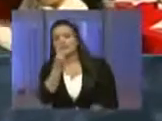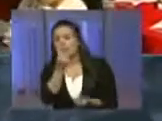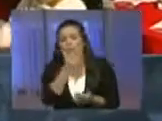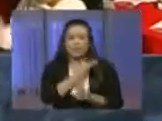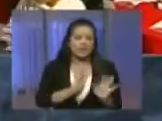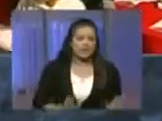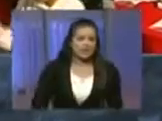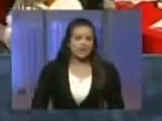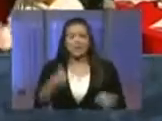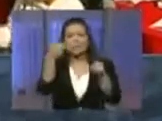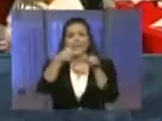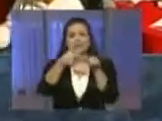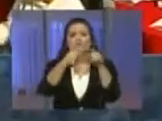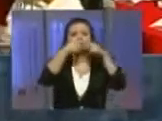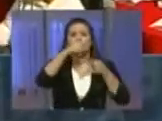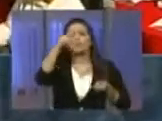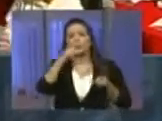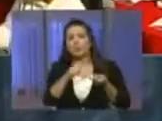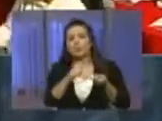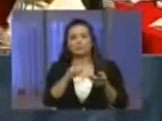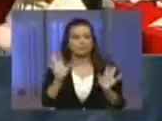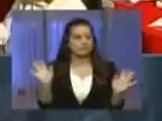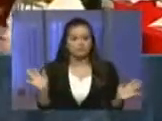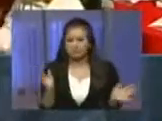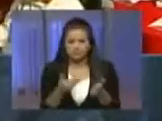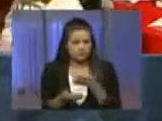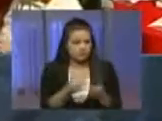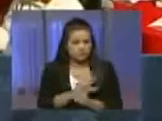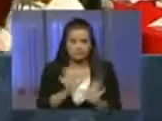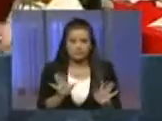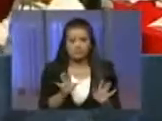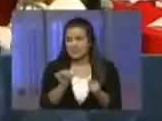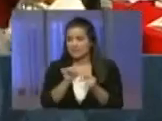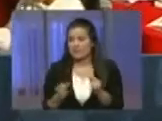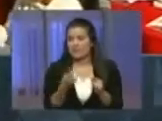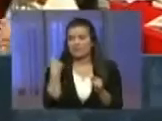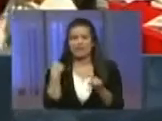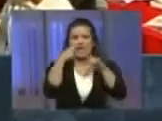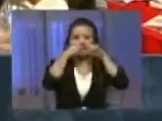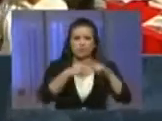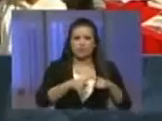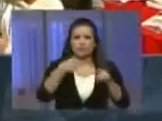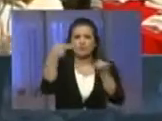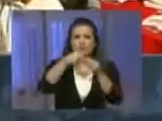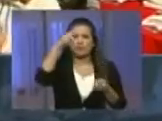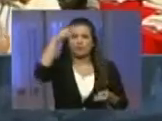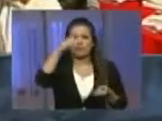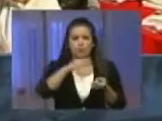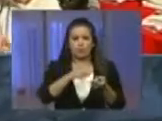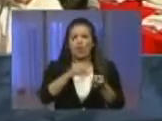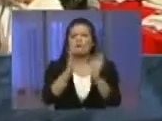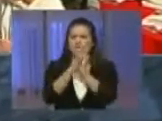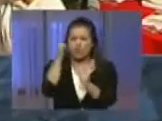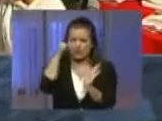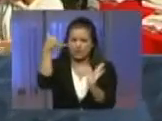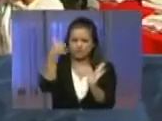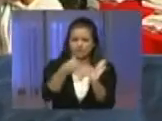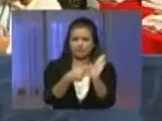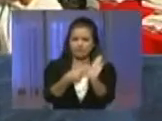Aquí está Mira yo les puedo mostrar el petróleo esta semana que pasó nos bajó una camarita por